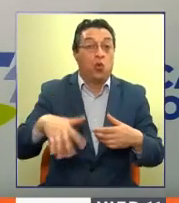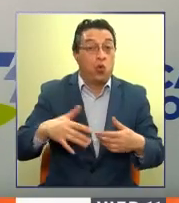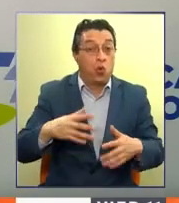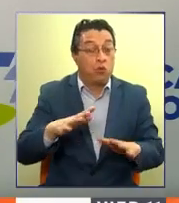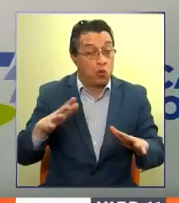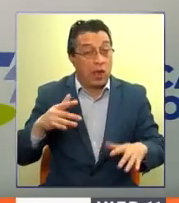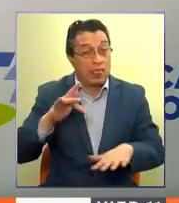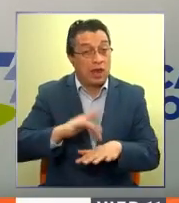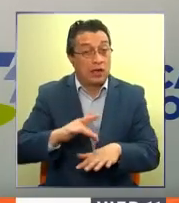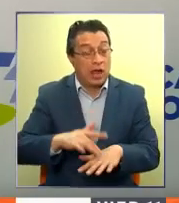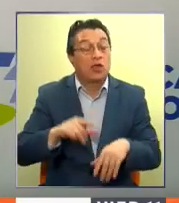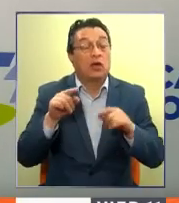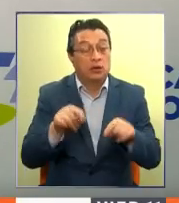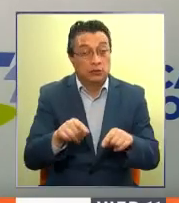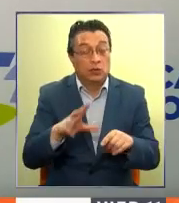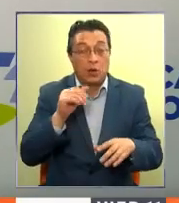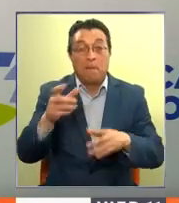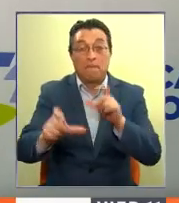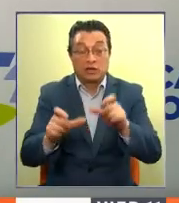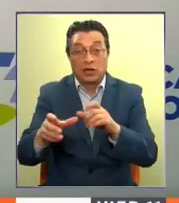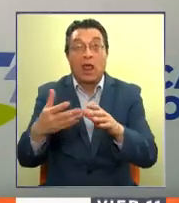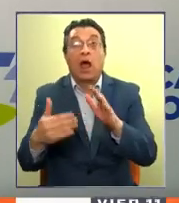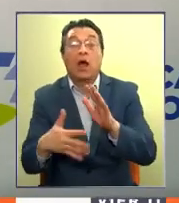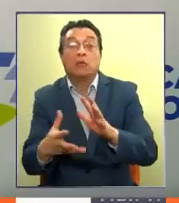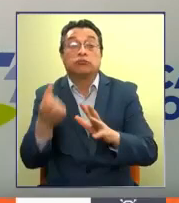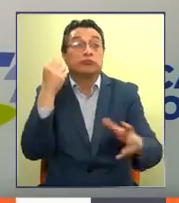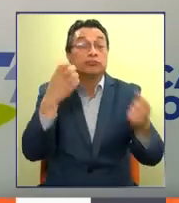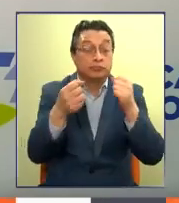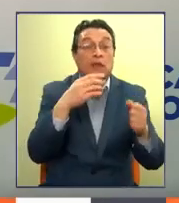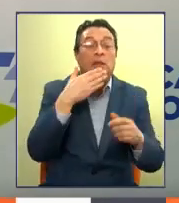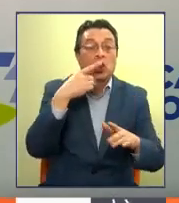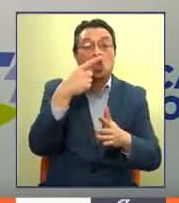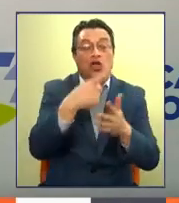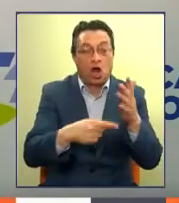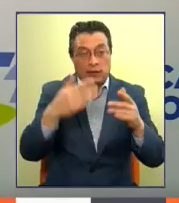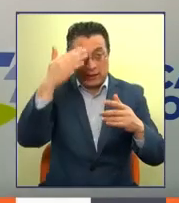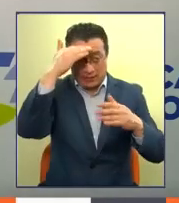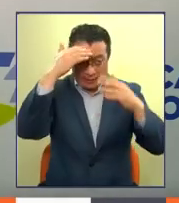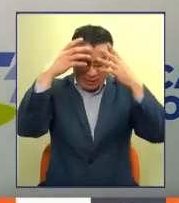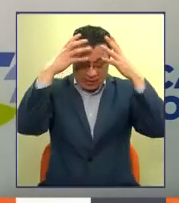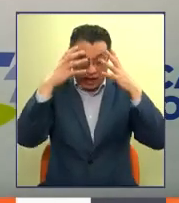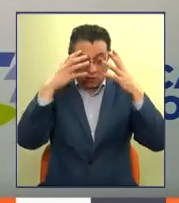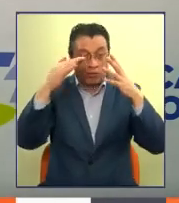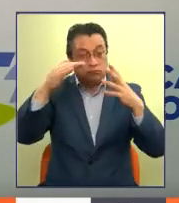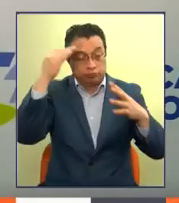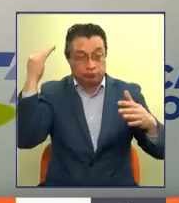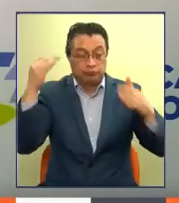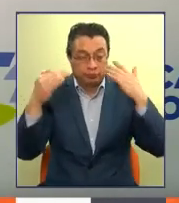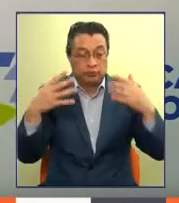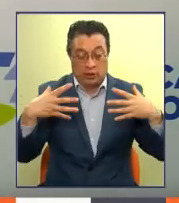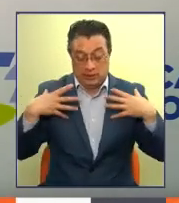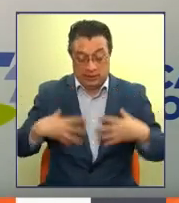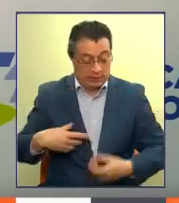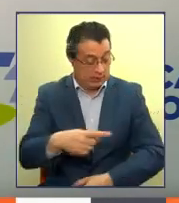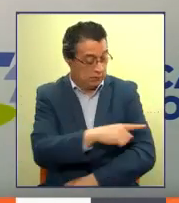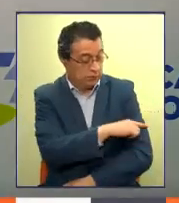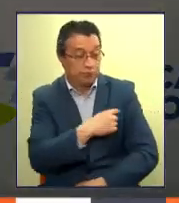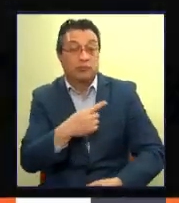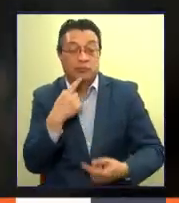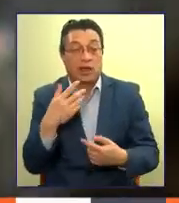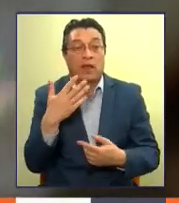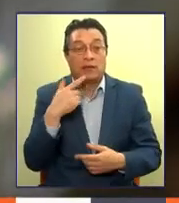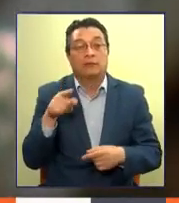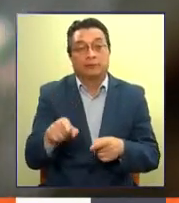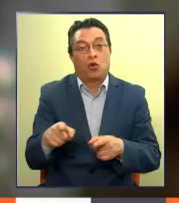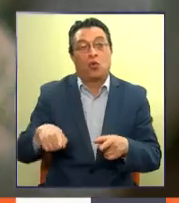personas que efectivamente en los rescates, en la calle, sufren cortes incluso de casco, de algunos implementos como chaquetas de seguridad, con el hilo